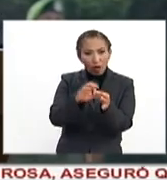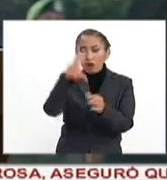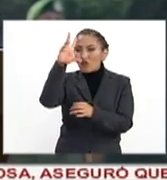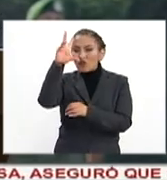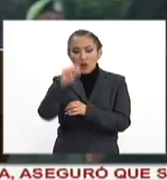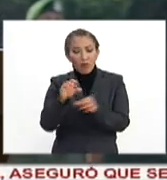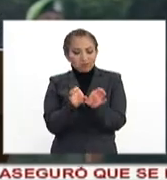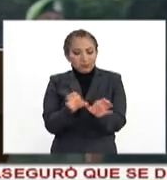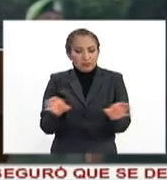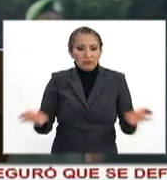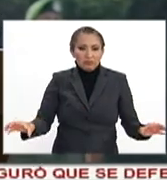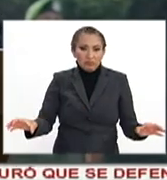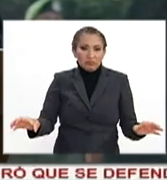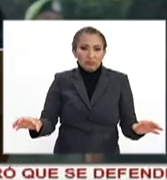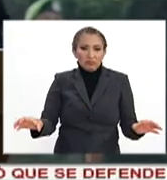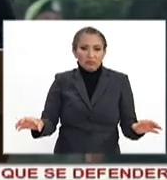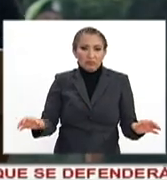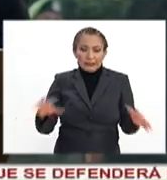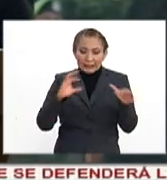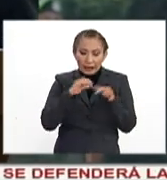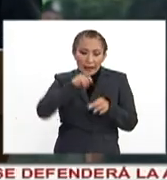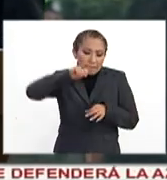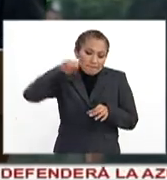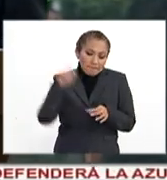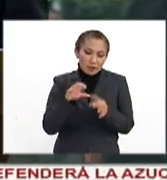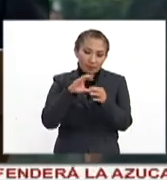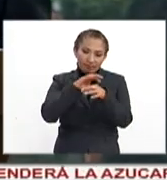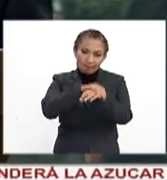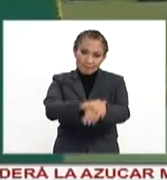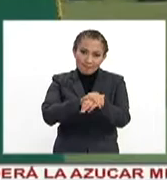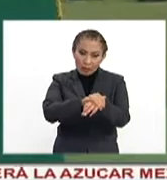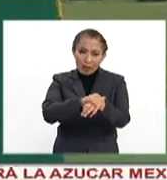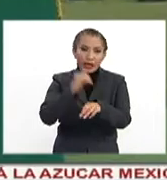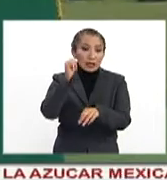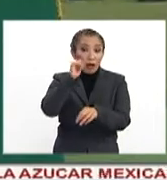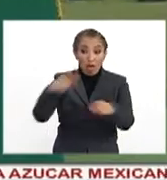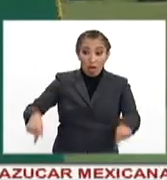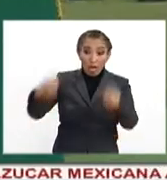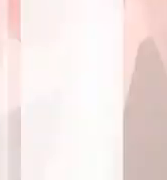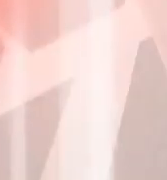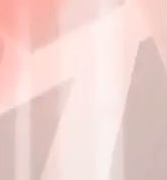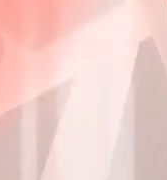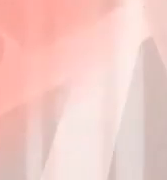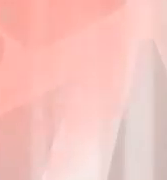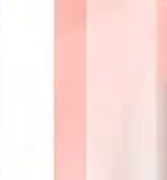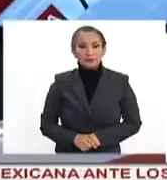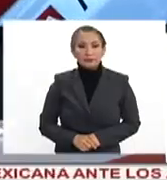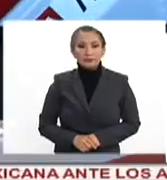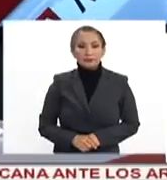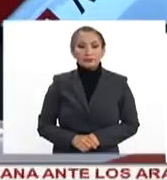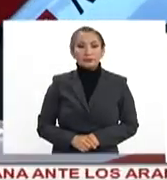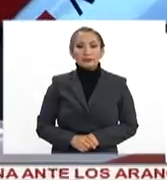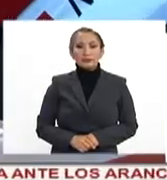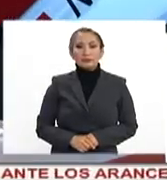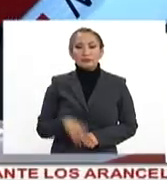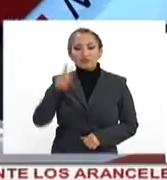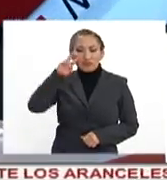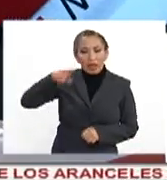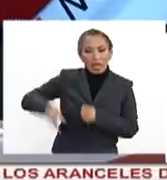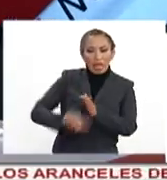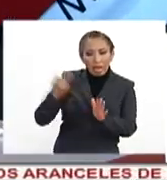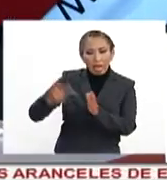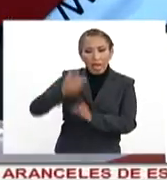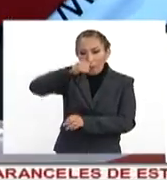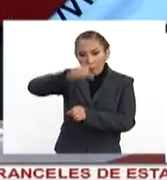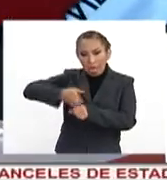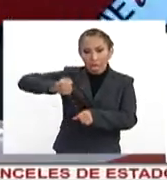y no división, fraternidad y nunca confrontación. Ante la ola de violencia que